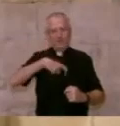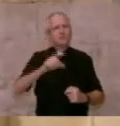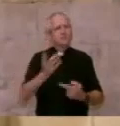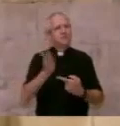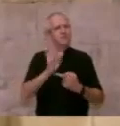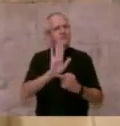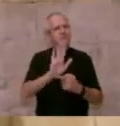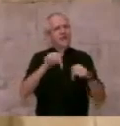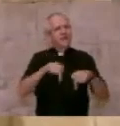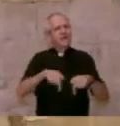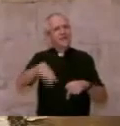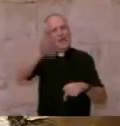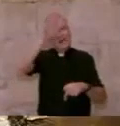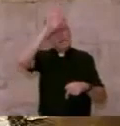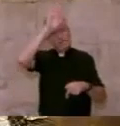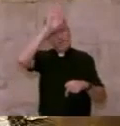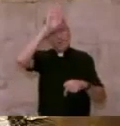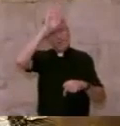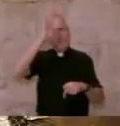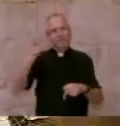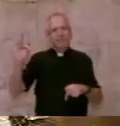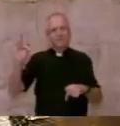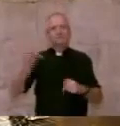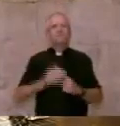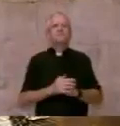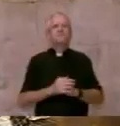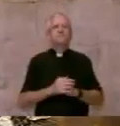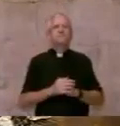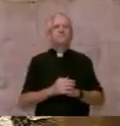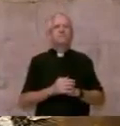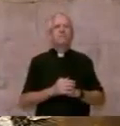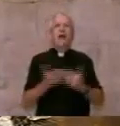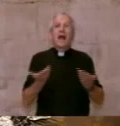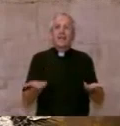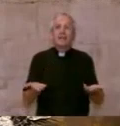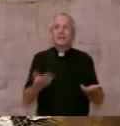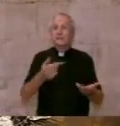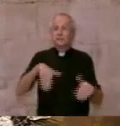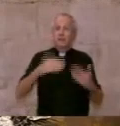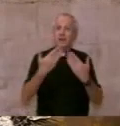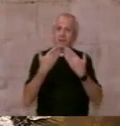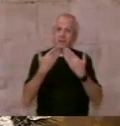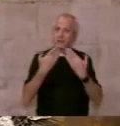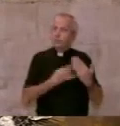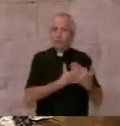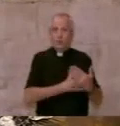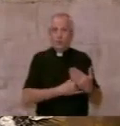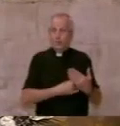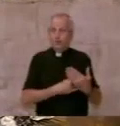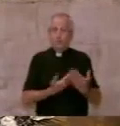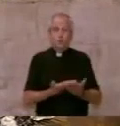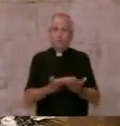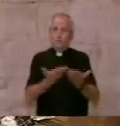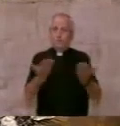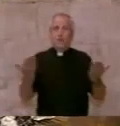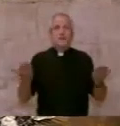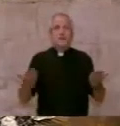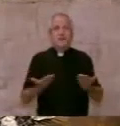Usted representa aquí al Santo Padre, el Papa Francisco, a quien agradezco de corazón su